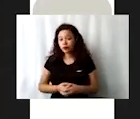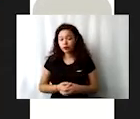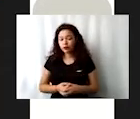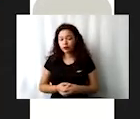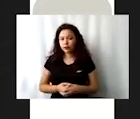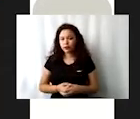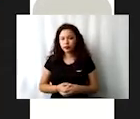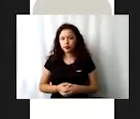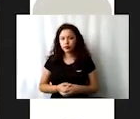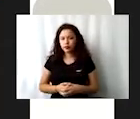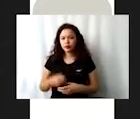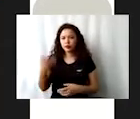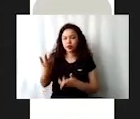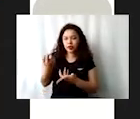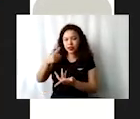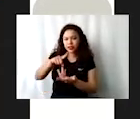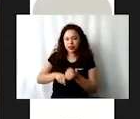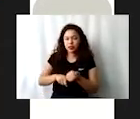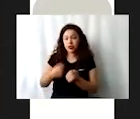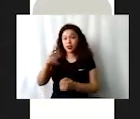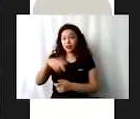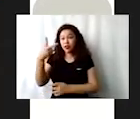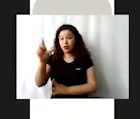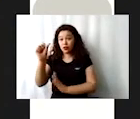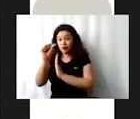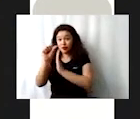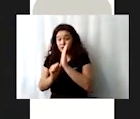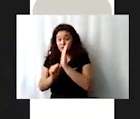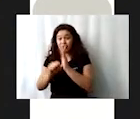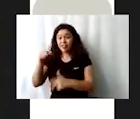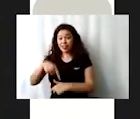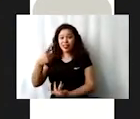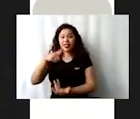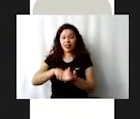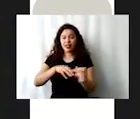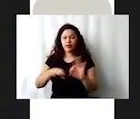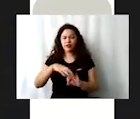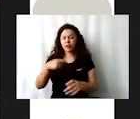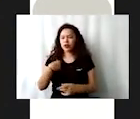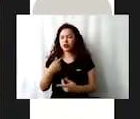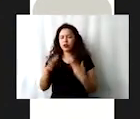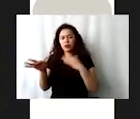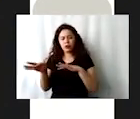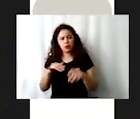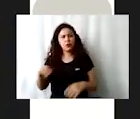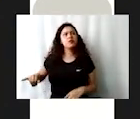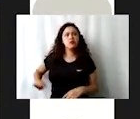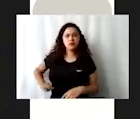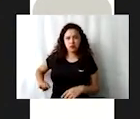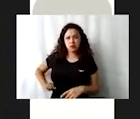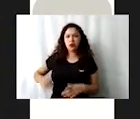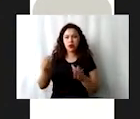Bueno, yo tiene poco que entré, la verdad tengo 2 meses aquí ya en mi puesto, me llamó mucho la atención lo que fue el curso, entonces por